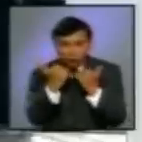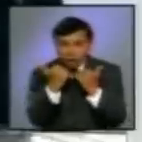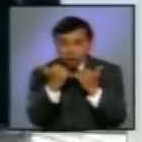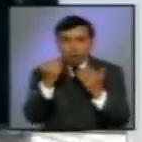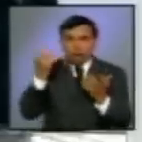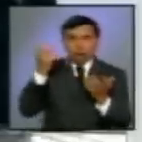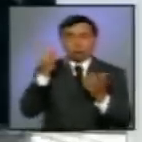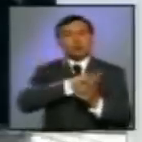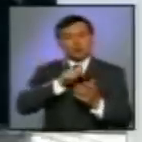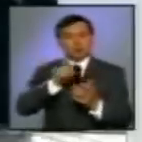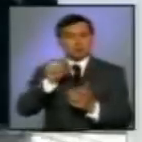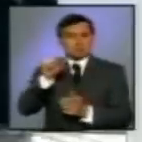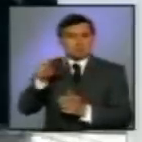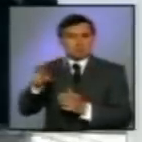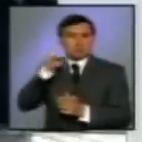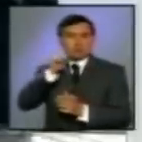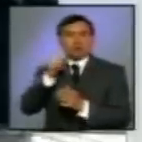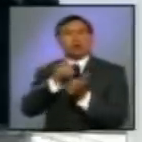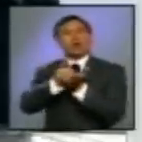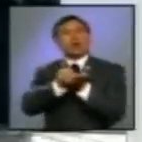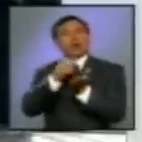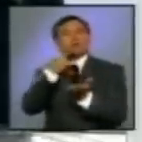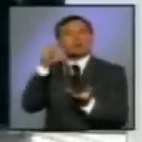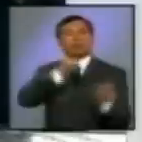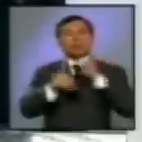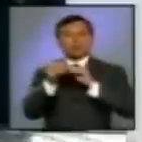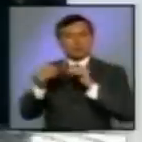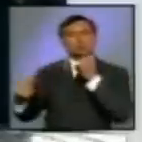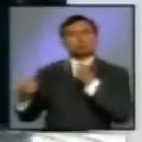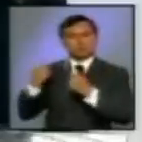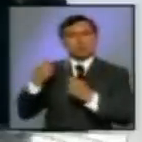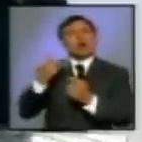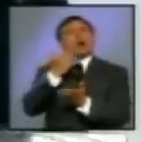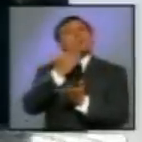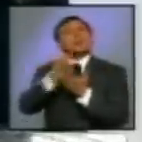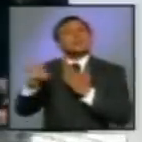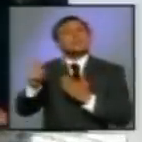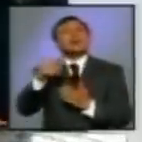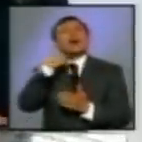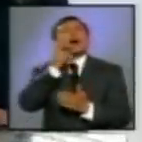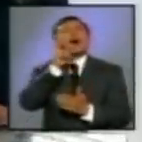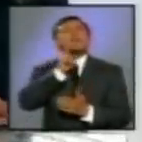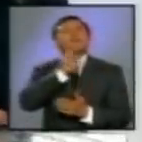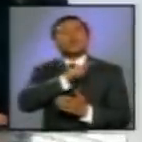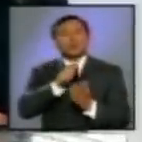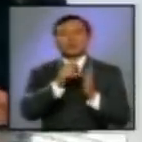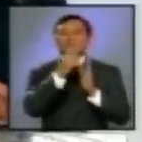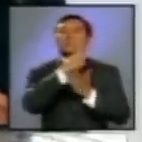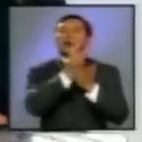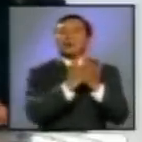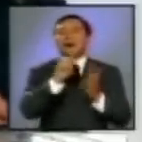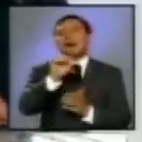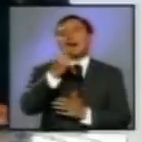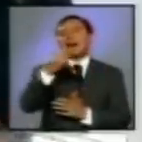de difamación. Convoco a todos a adoptar la Agenda Verde y con esa Agenda Verde darle sustentabilidad